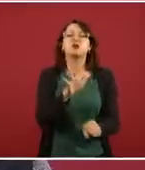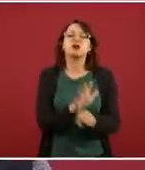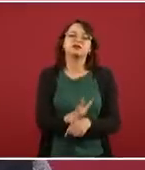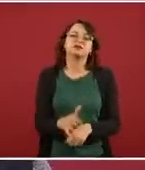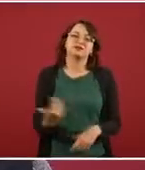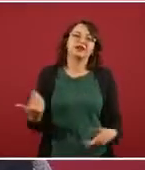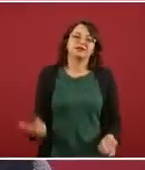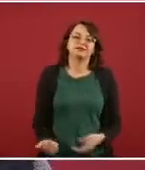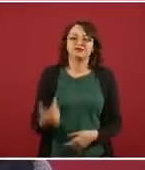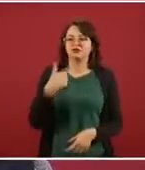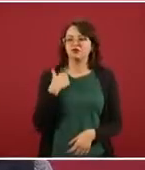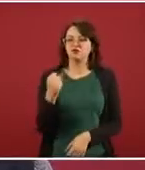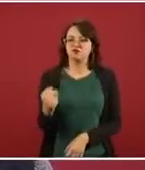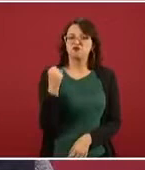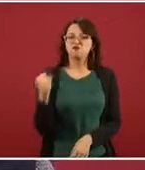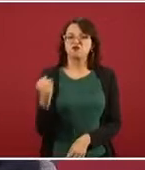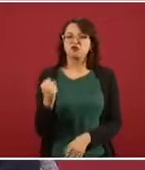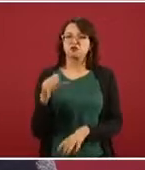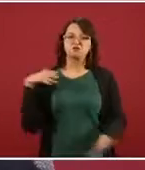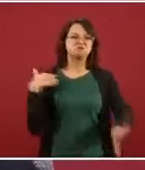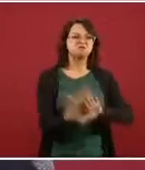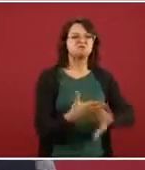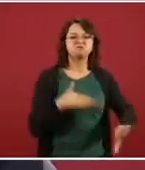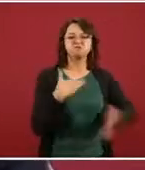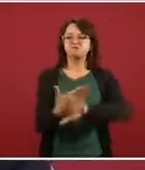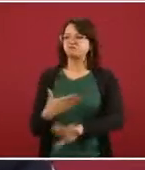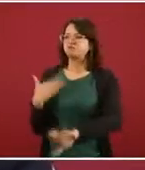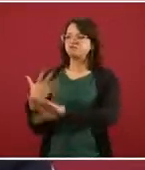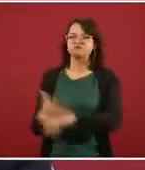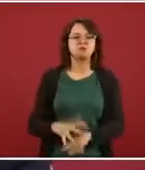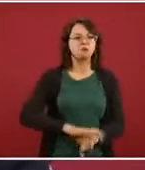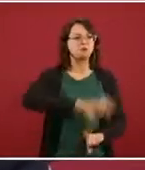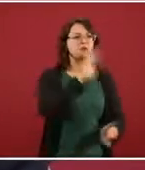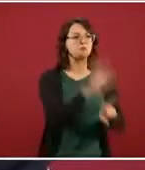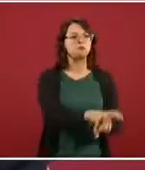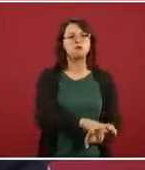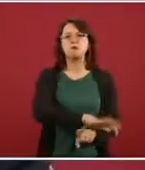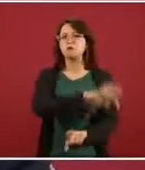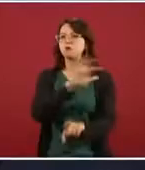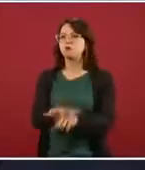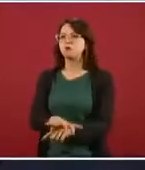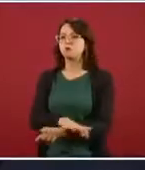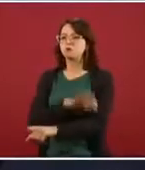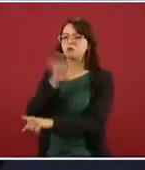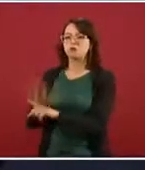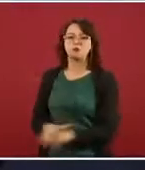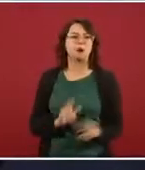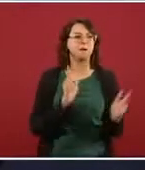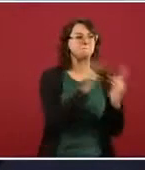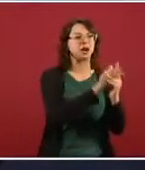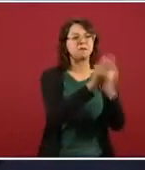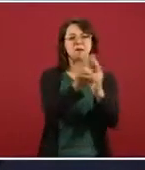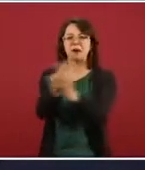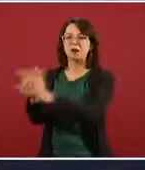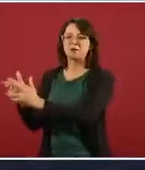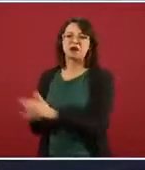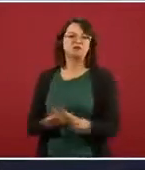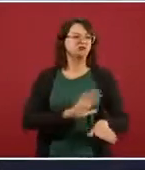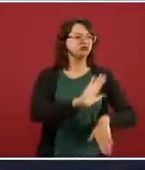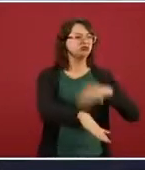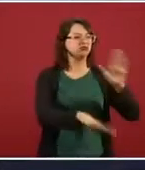de la fuerza y apostar a las limpias, al exterminio,